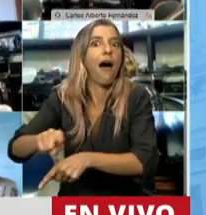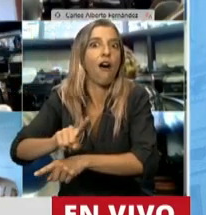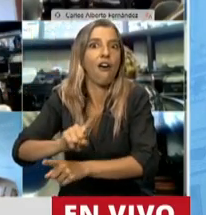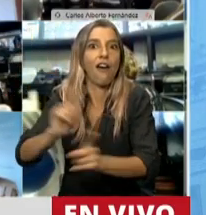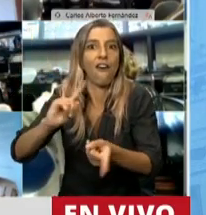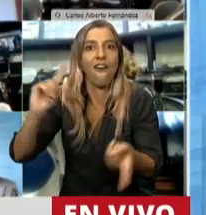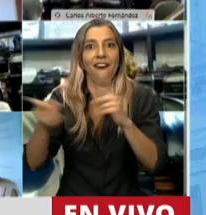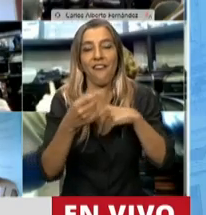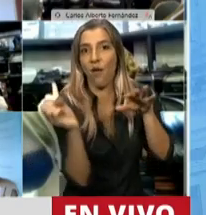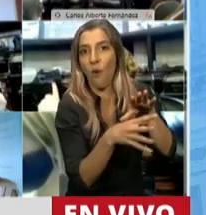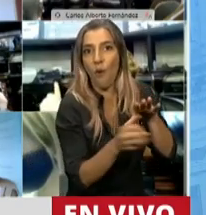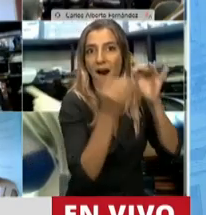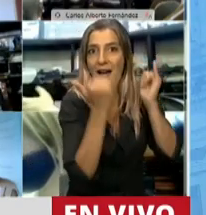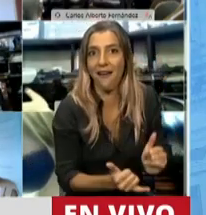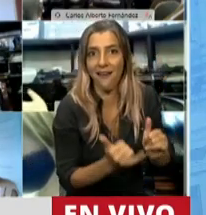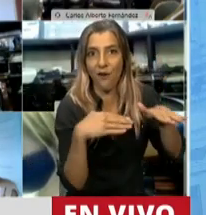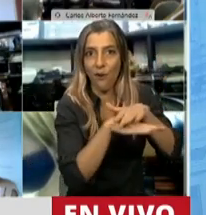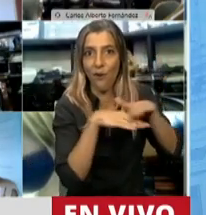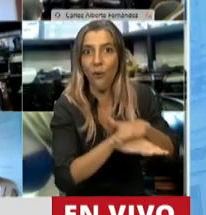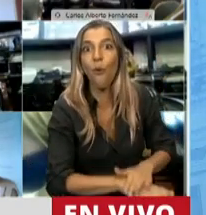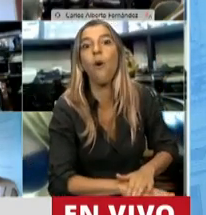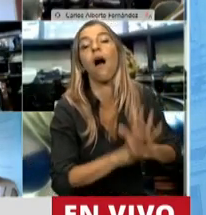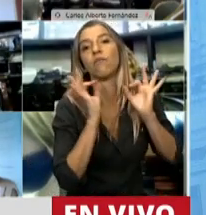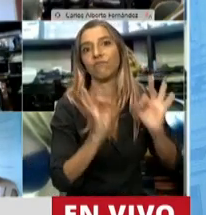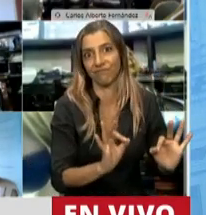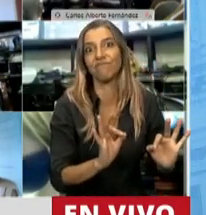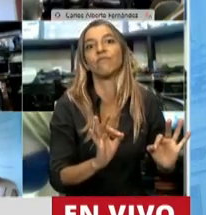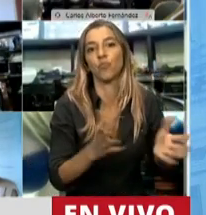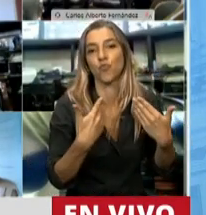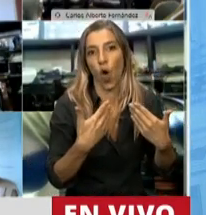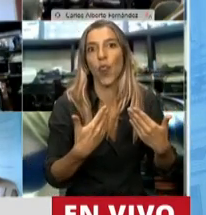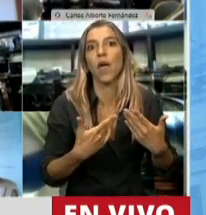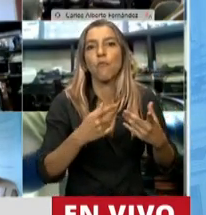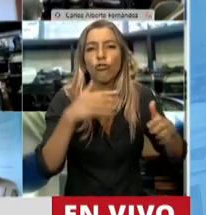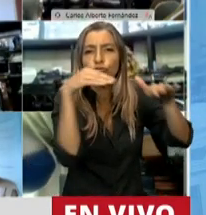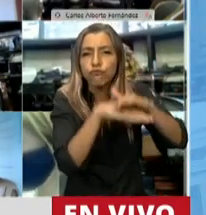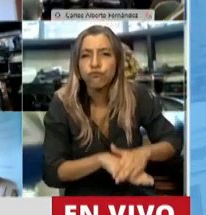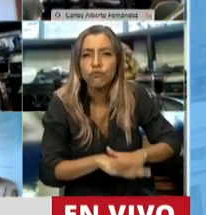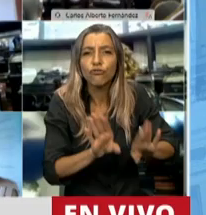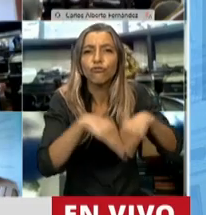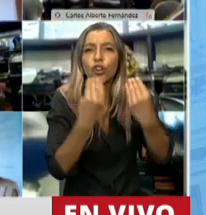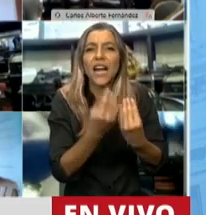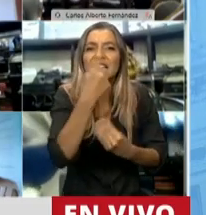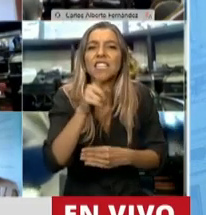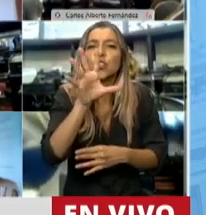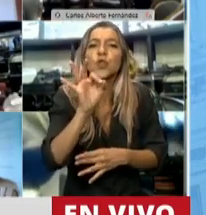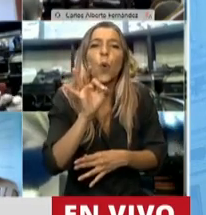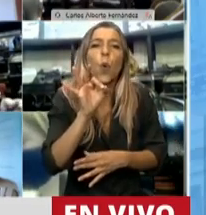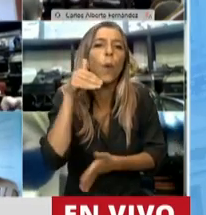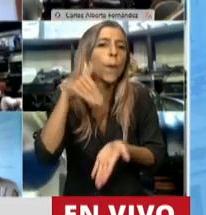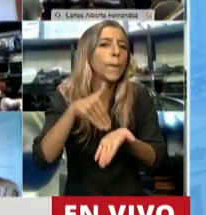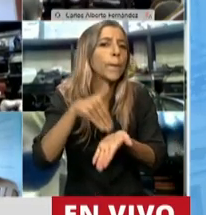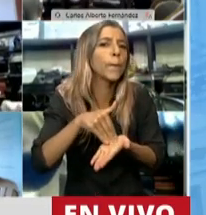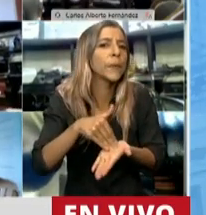150 millones de toneladas. Y cuando decimos casi 150 millones de toneladas, yo quiero poner en contexto qué significa esto en